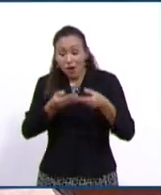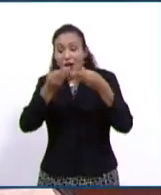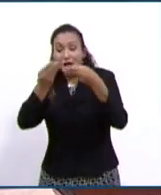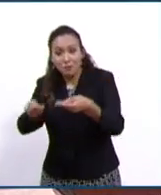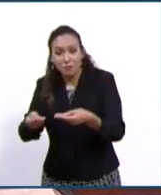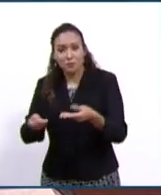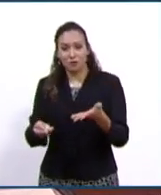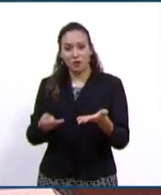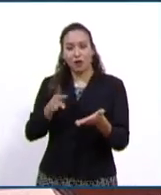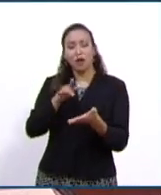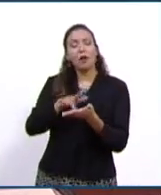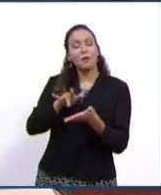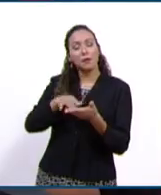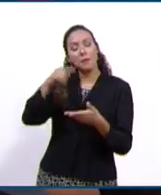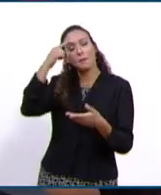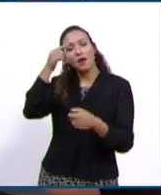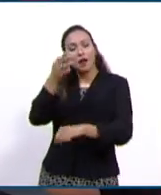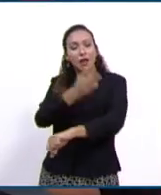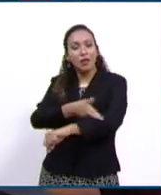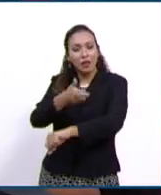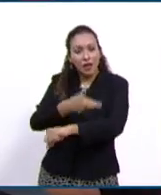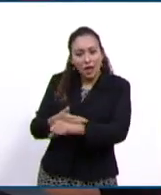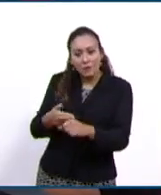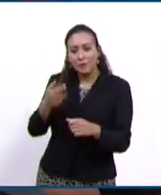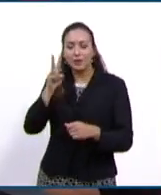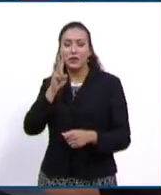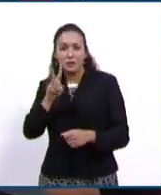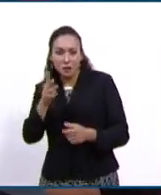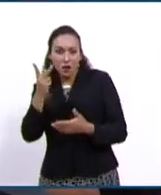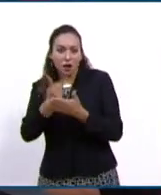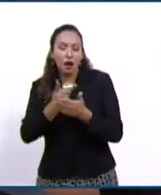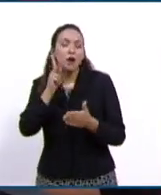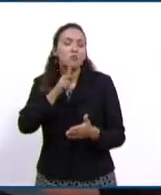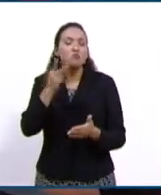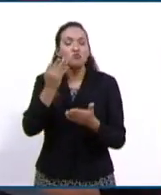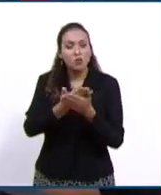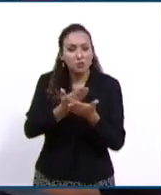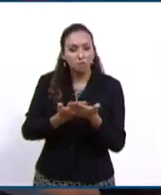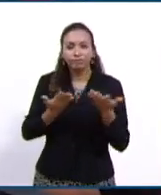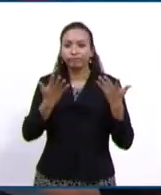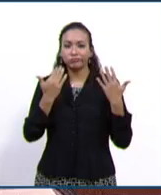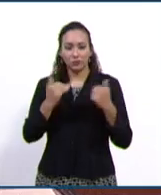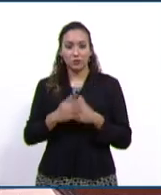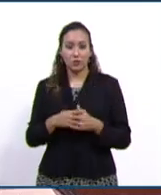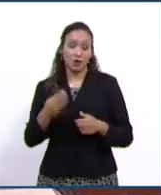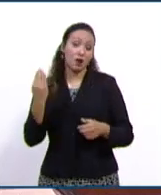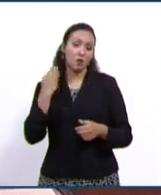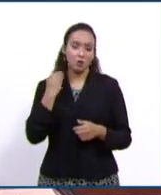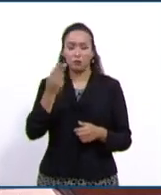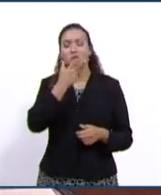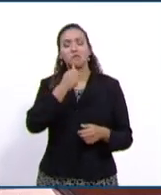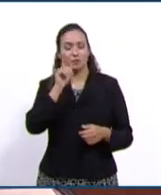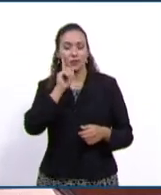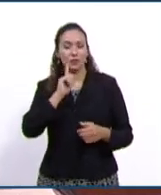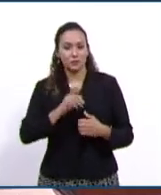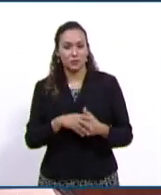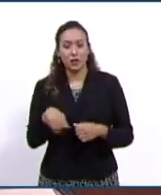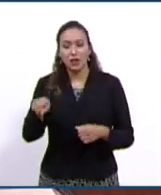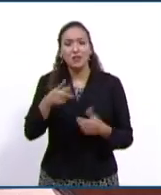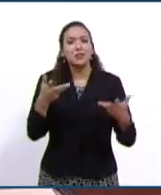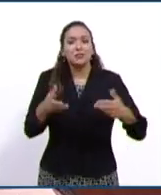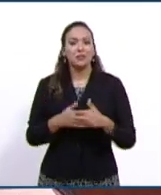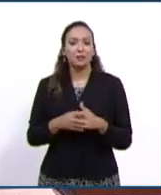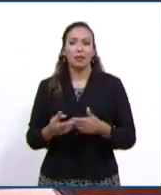proceso las pruebas conducentes a su teoría del caso. Defensores y defensoras tienen que ir por